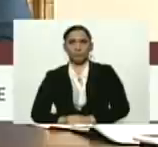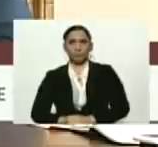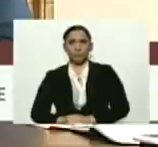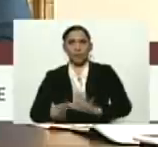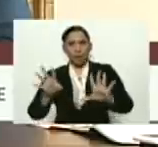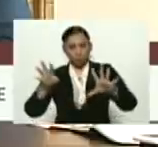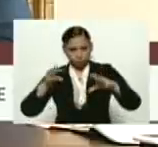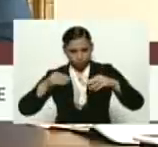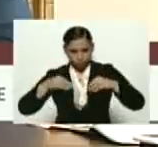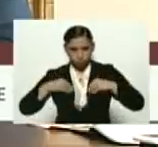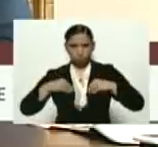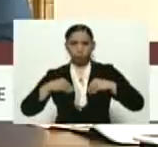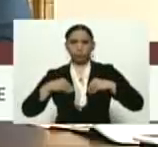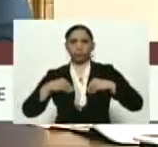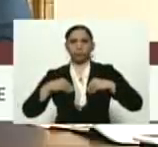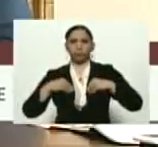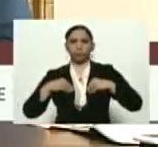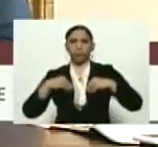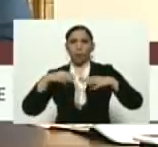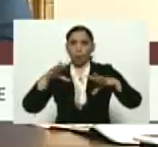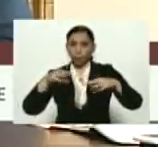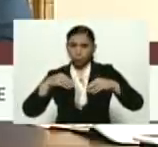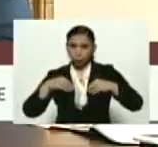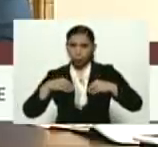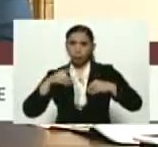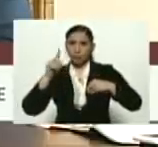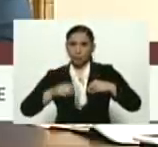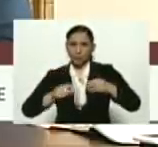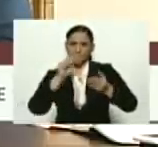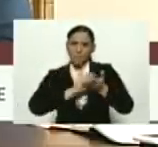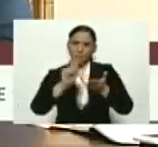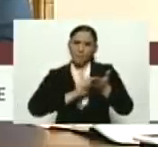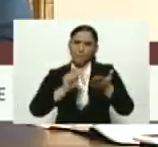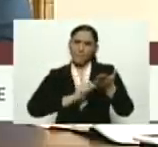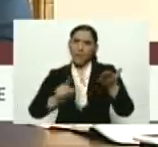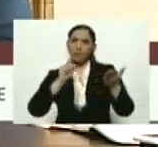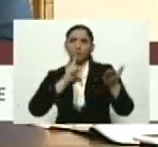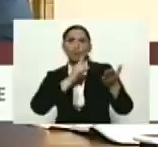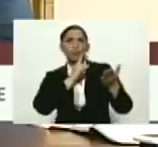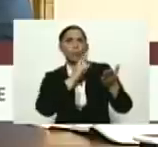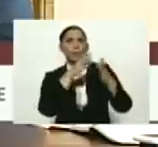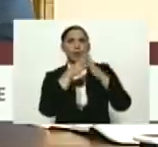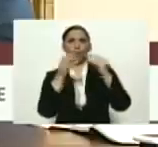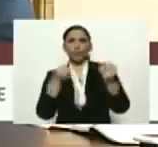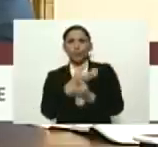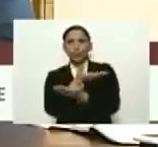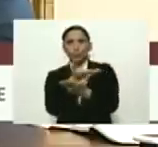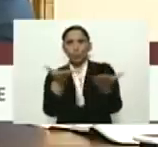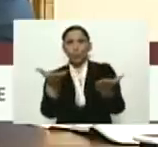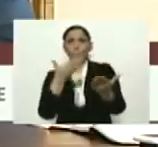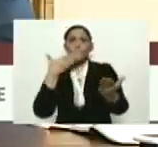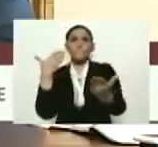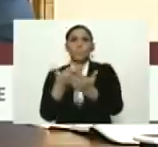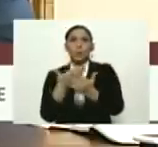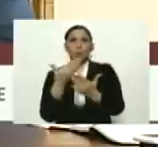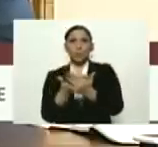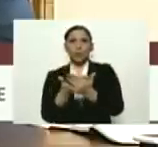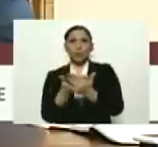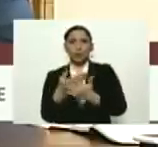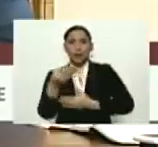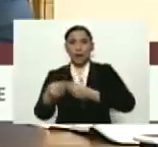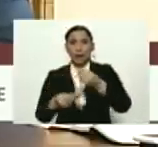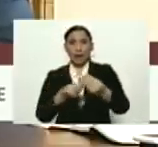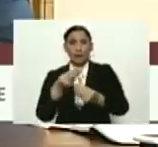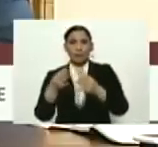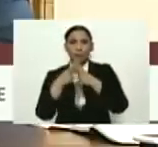asumo y tomo nota a nombre de todos de las propuestas hechas por